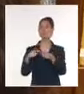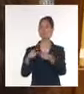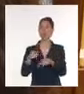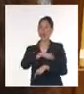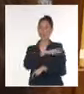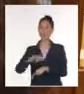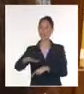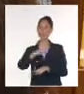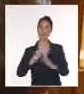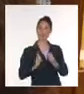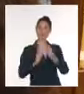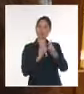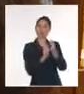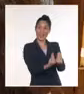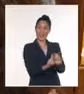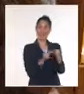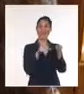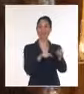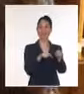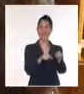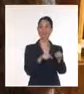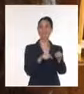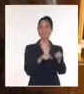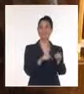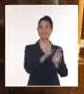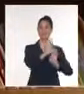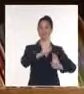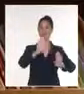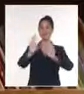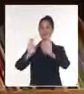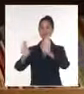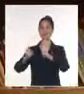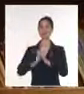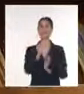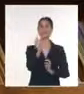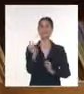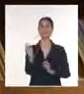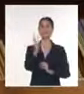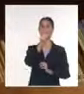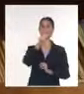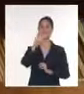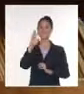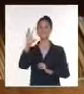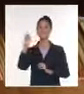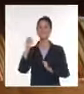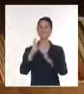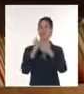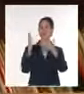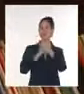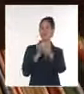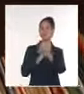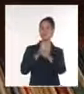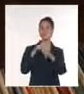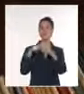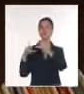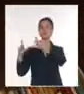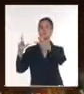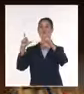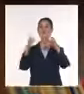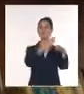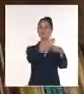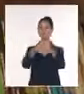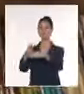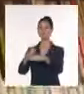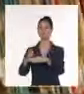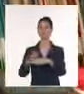consta en los registros patrimoniales, más de 300 personas han entregado libros, objetos y fotos con Fidel desde la